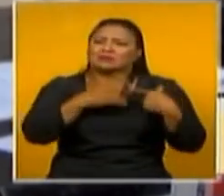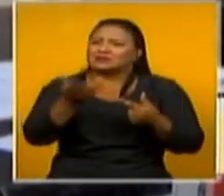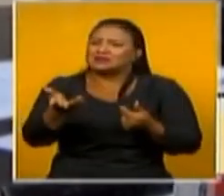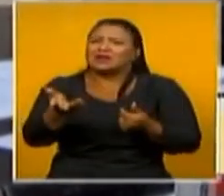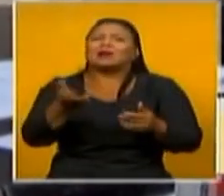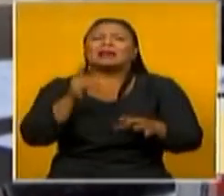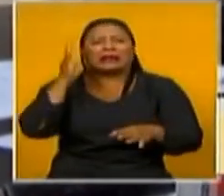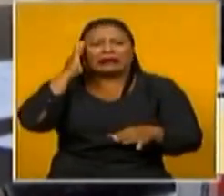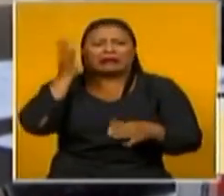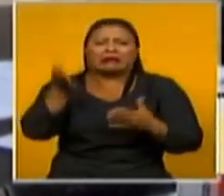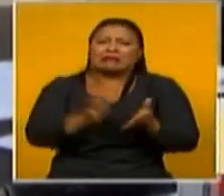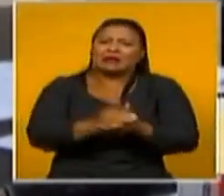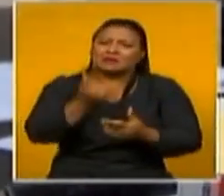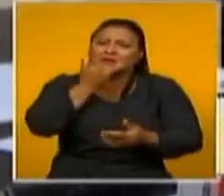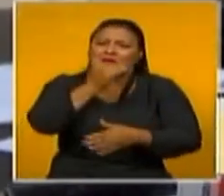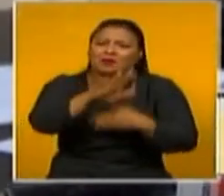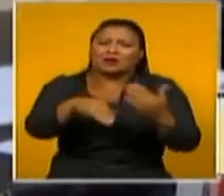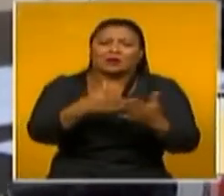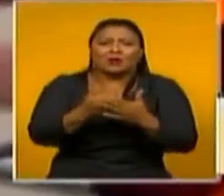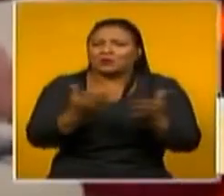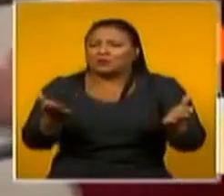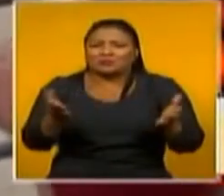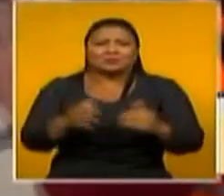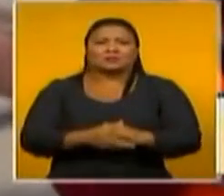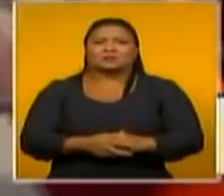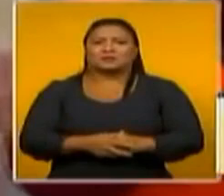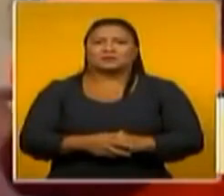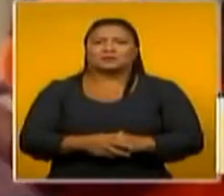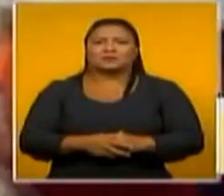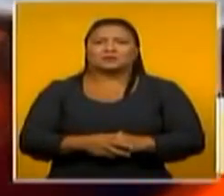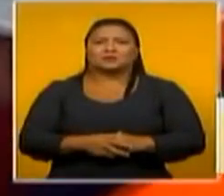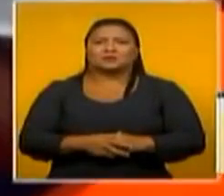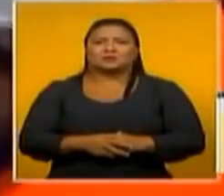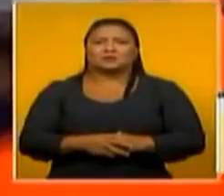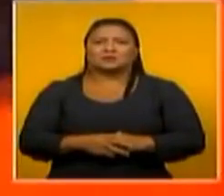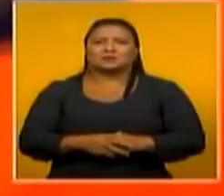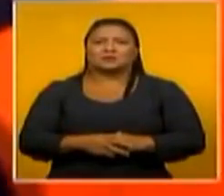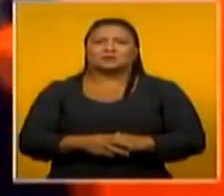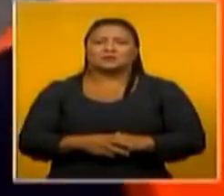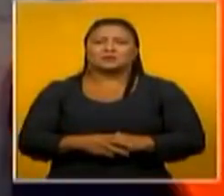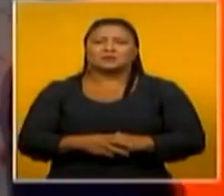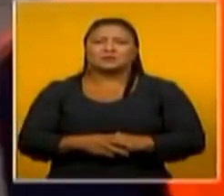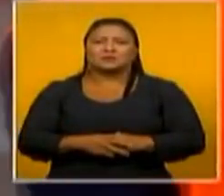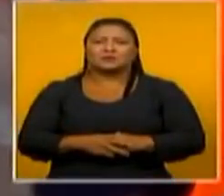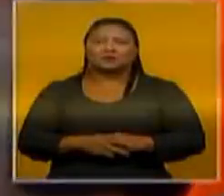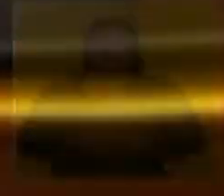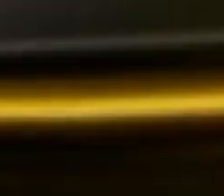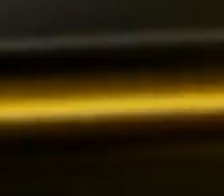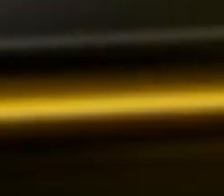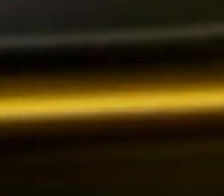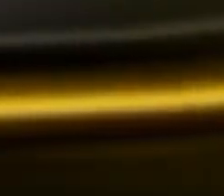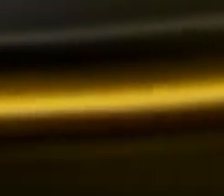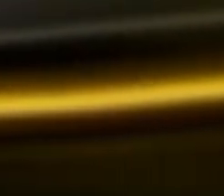cargo de APA San Mateo, que parece que les ha quedado grande. En Esmeraldas, Julio Garcés, Noticiero 1.